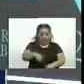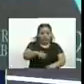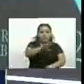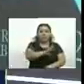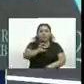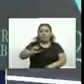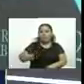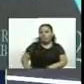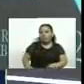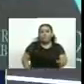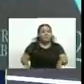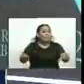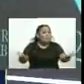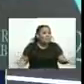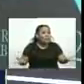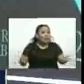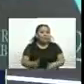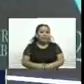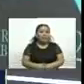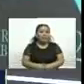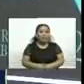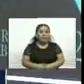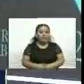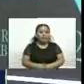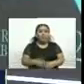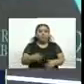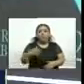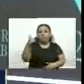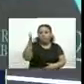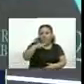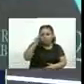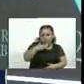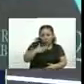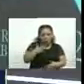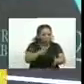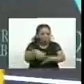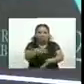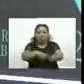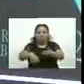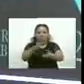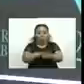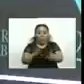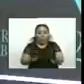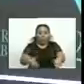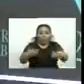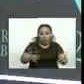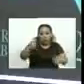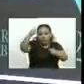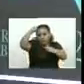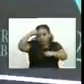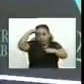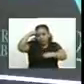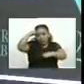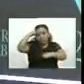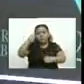Salvador tenemos para el manejo de los desechos sólidos, es decir, nuestra basura. No tenemos una conciencia, una